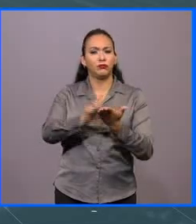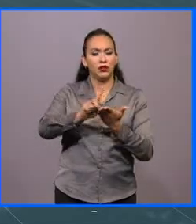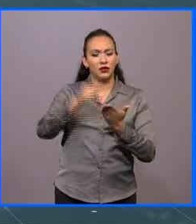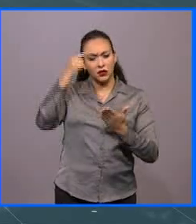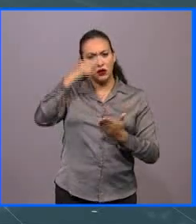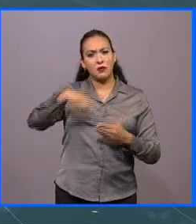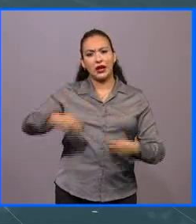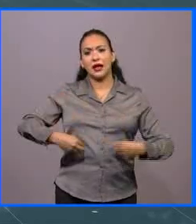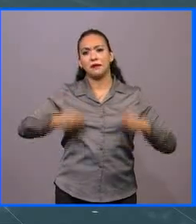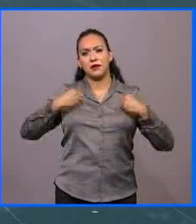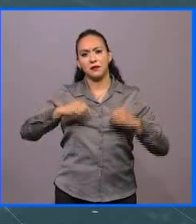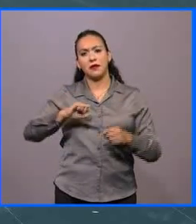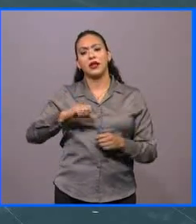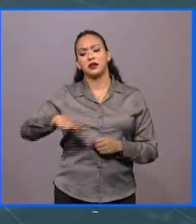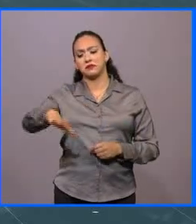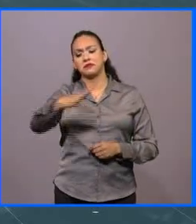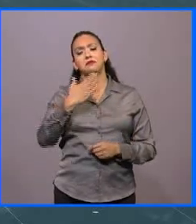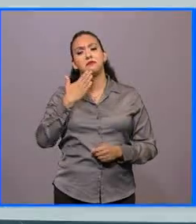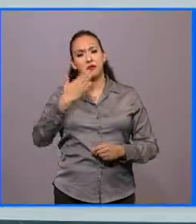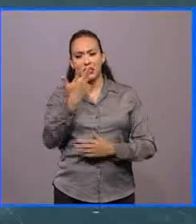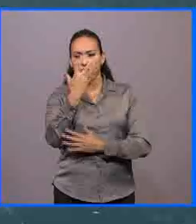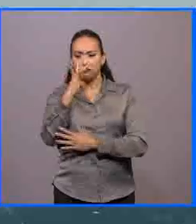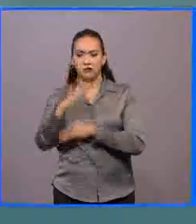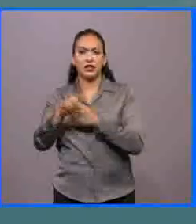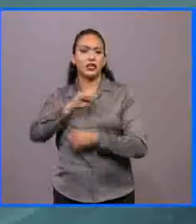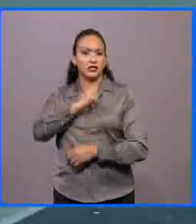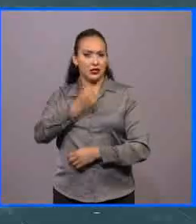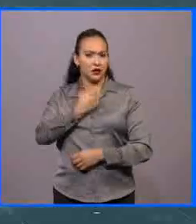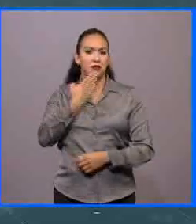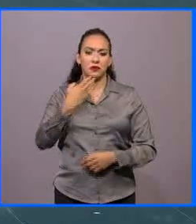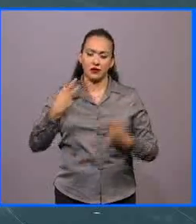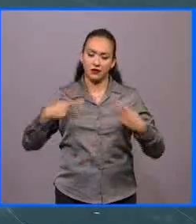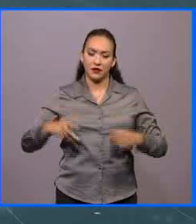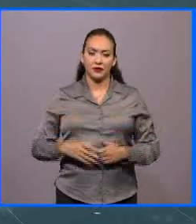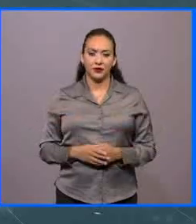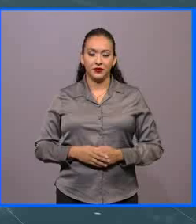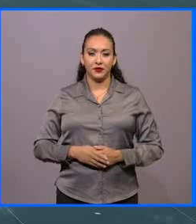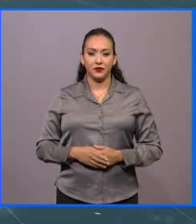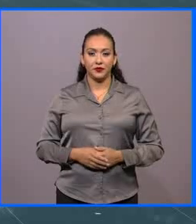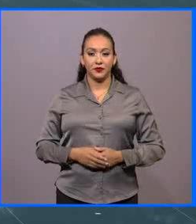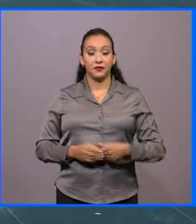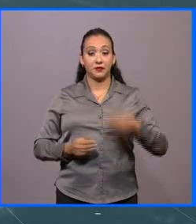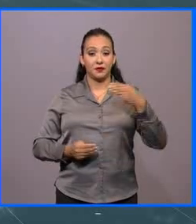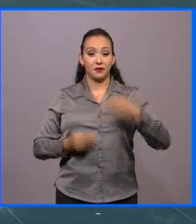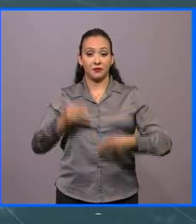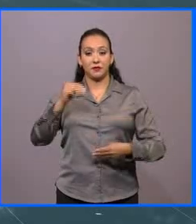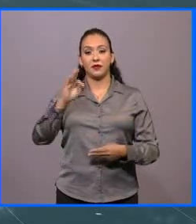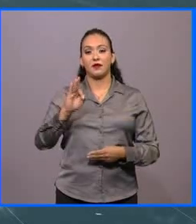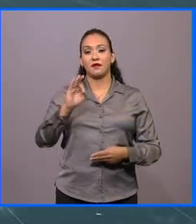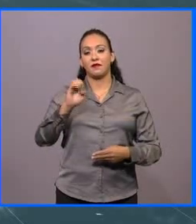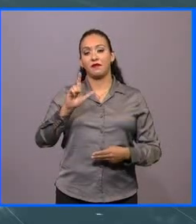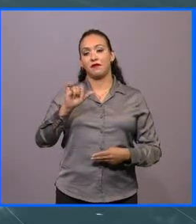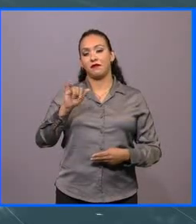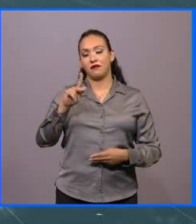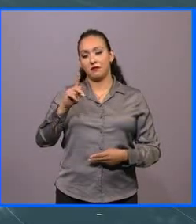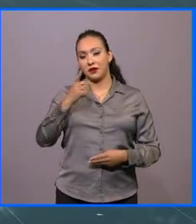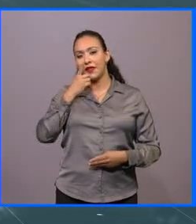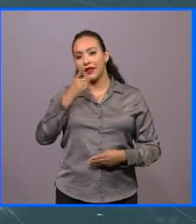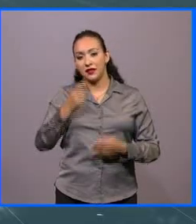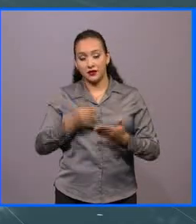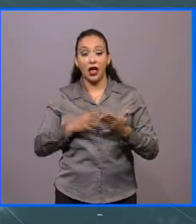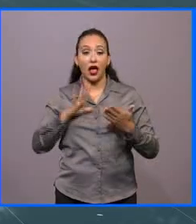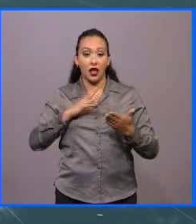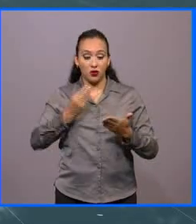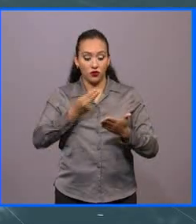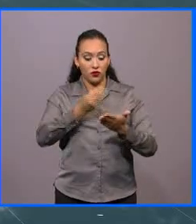medio ambiente sano y a la salud de la población. El magistrado de la Mata Pizaña propone desechar recurso que pide